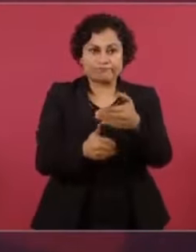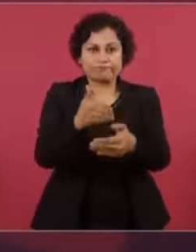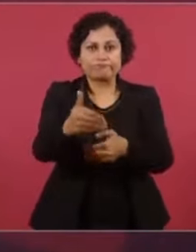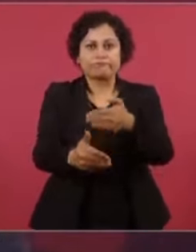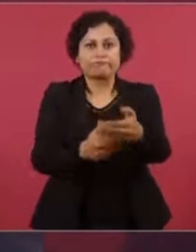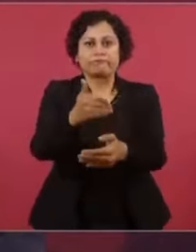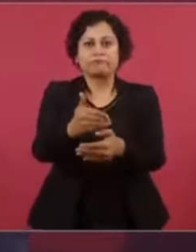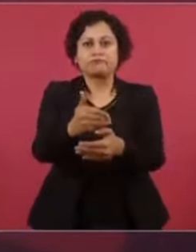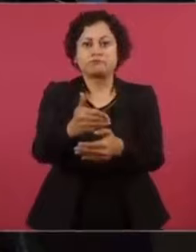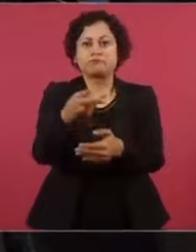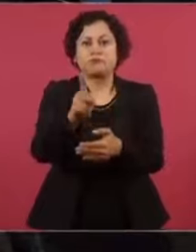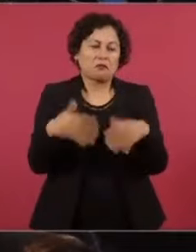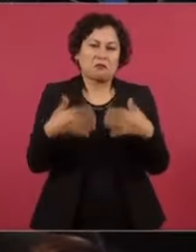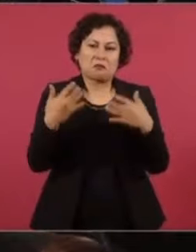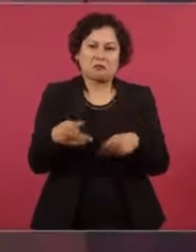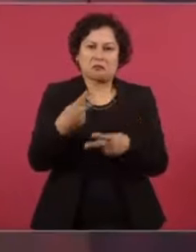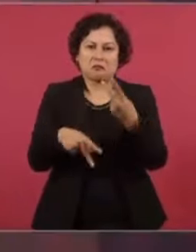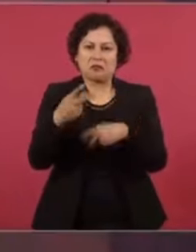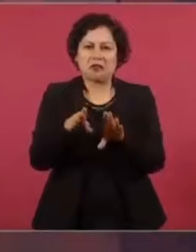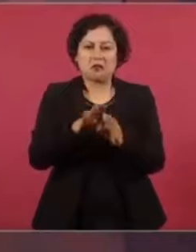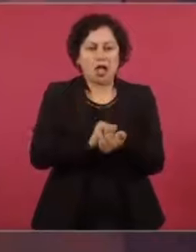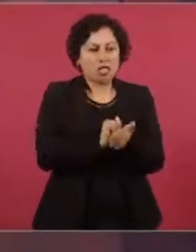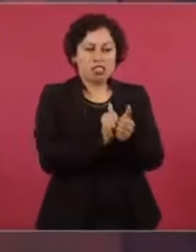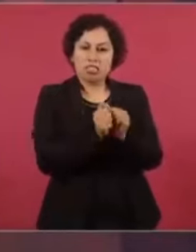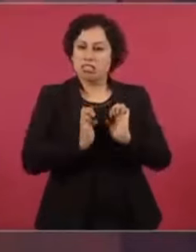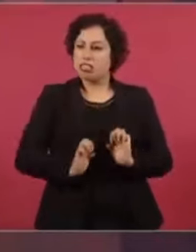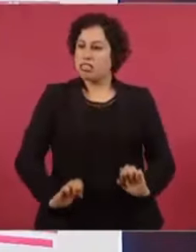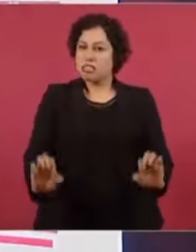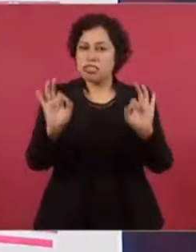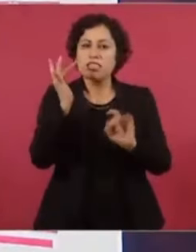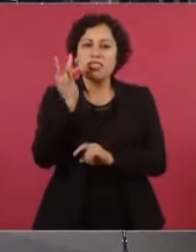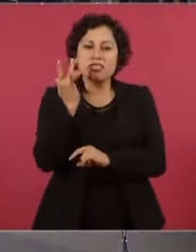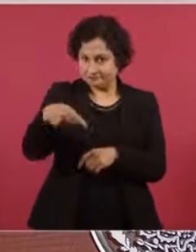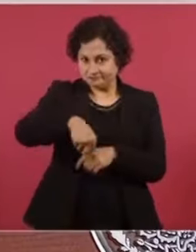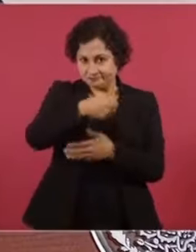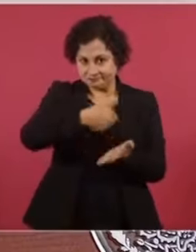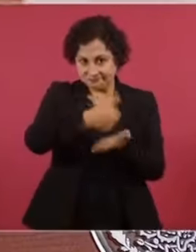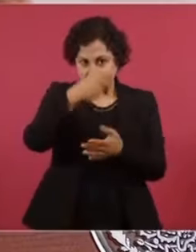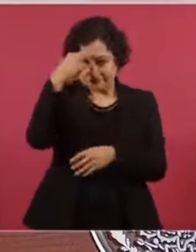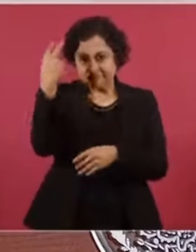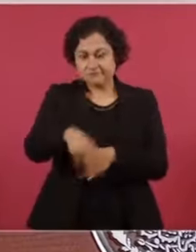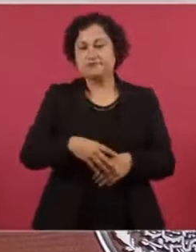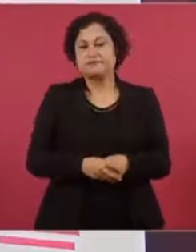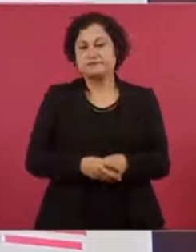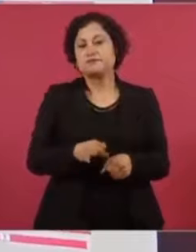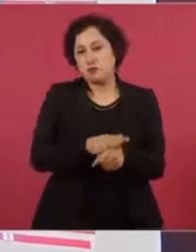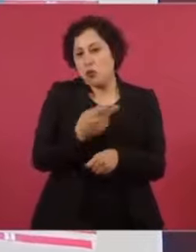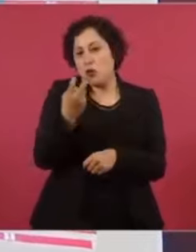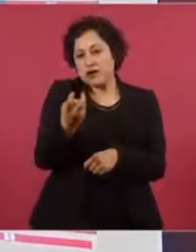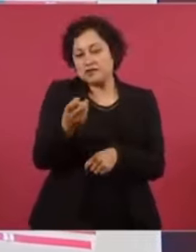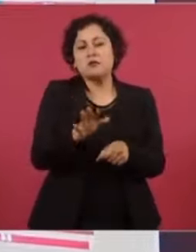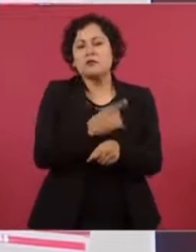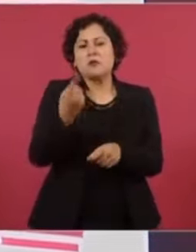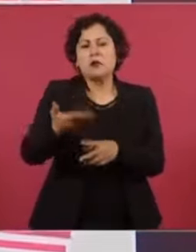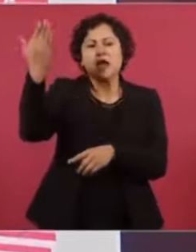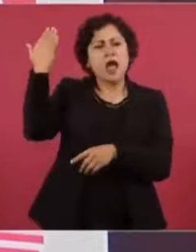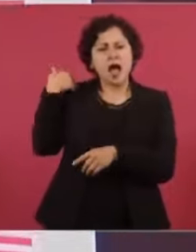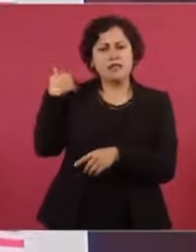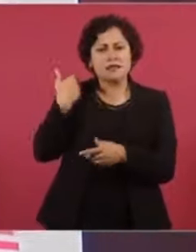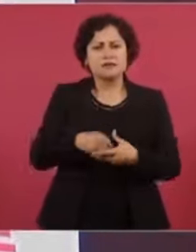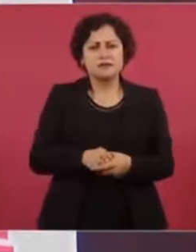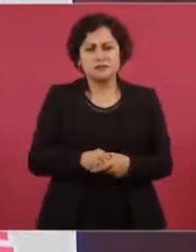venido empanizando, hamburguesando. ¿La Ciudad de México? Derechizando, sí. Pero es ese fenómeno, porque antes estaba muy